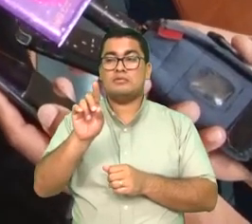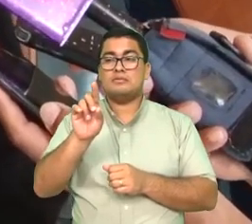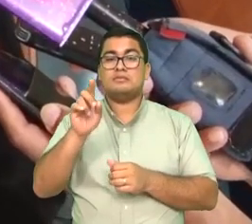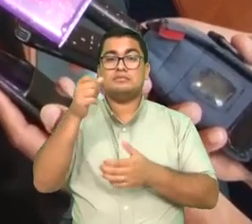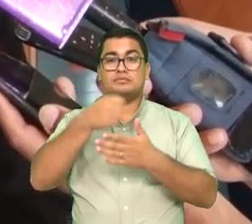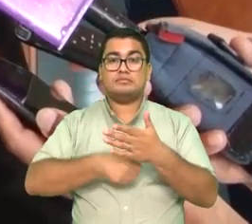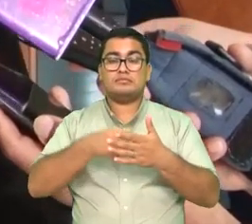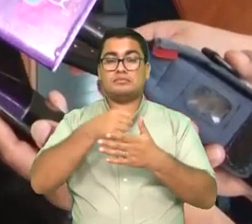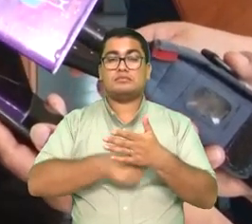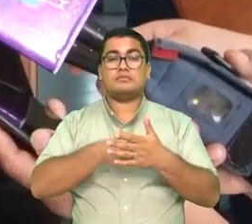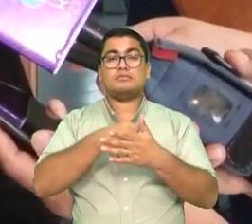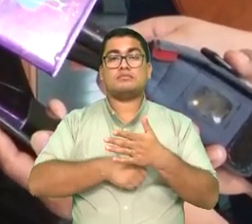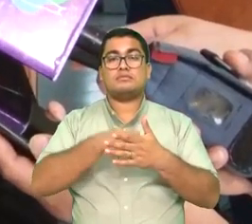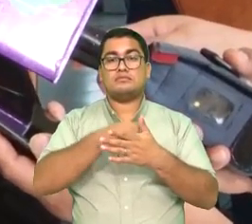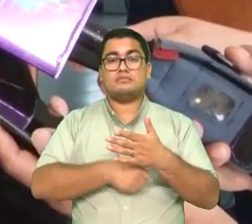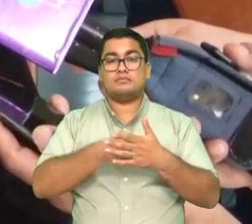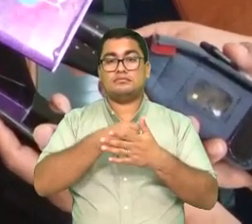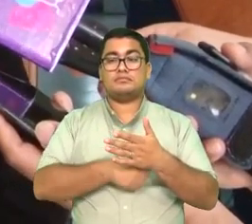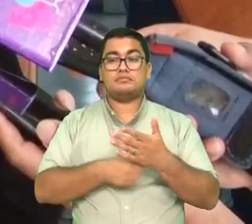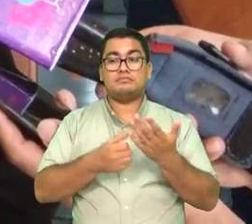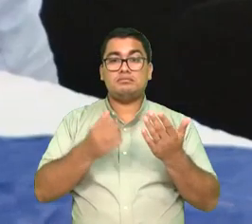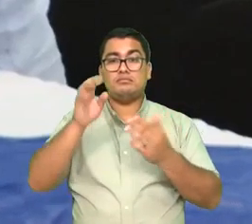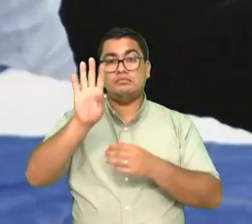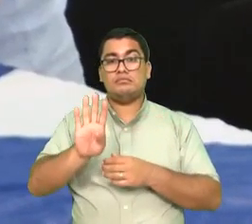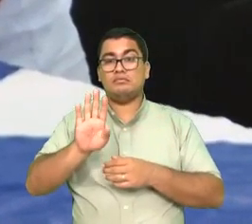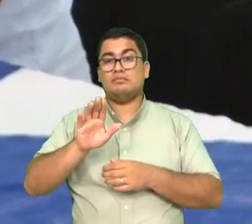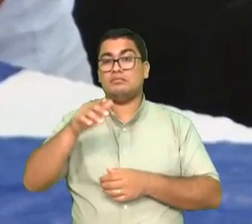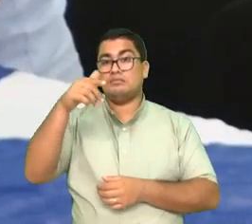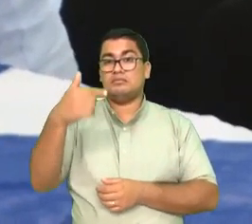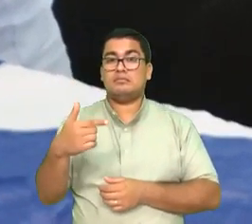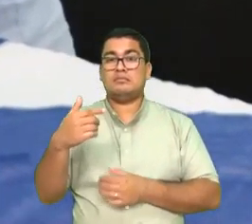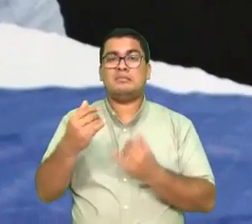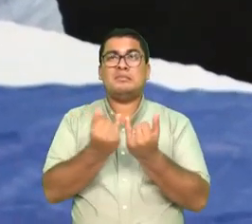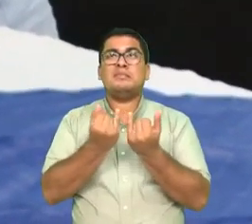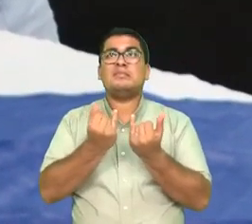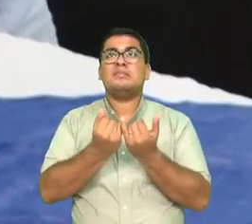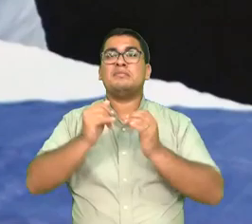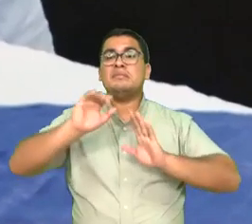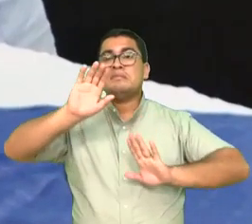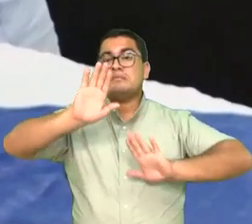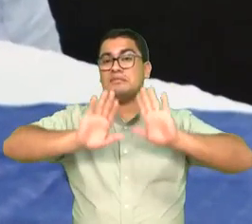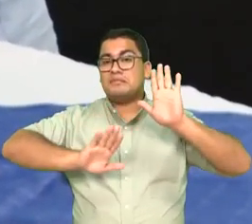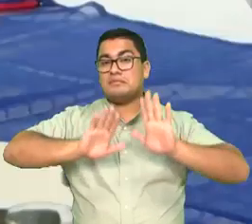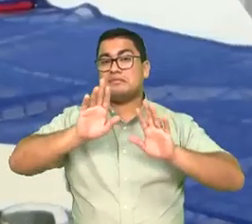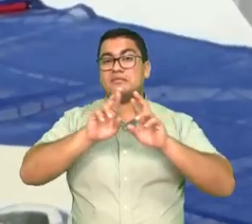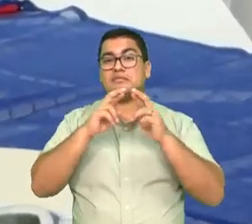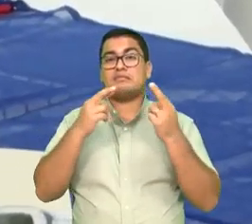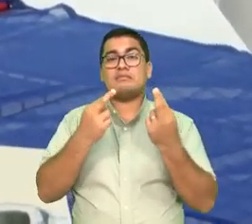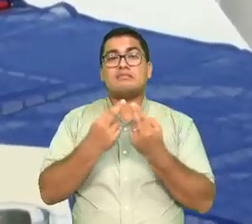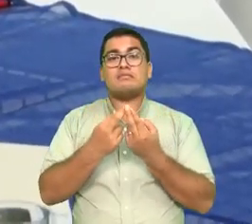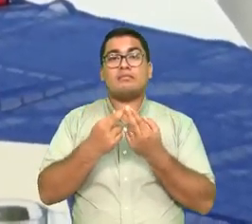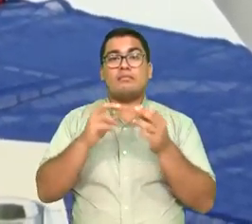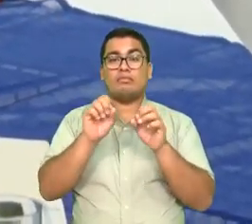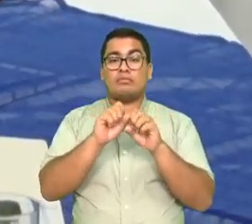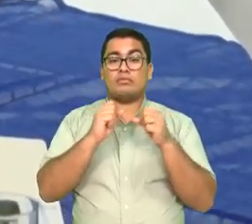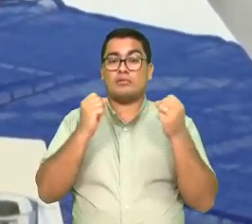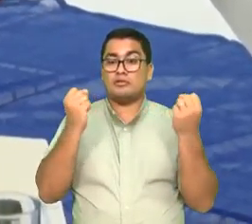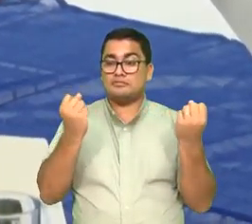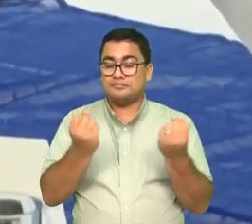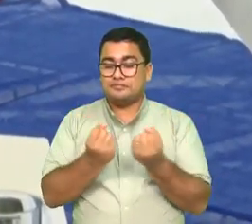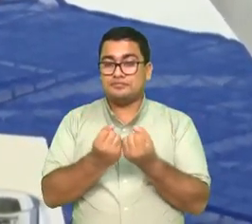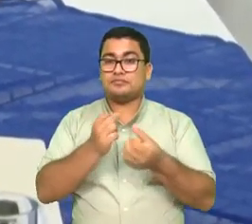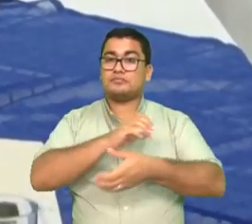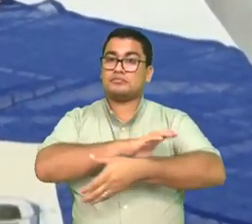esfuerzo al cuarto grado. También participaron de este encuentro la Asociación Vínculos Solidarios,